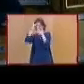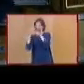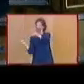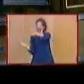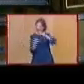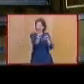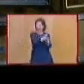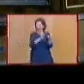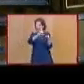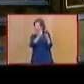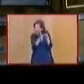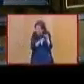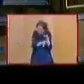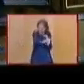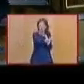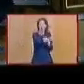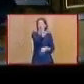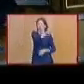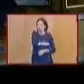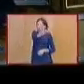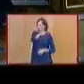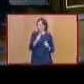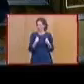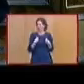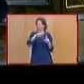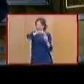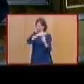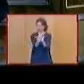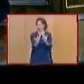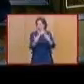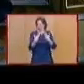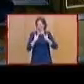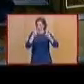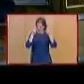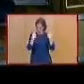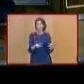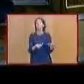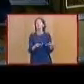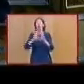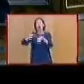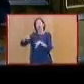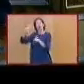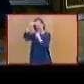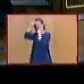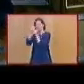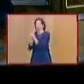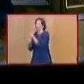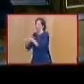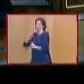y una población que lo está pasando francamente mal, sea una prioridad para usted, señor Rajoy.